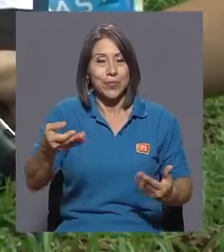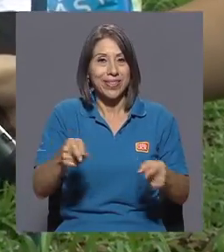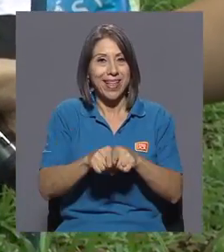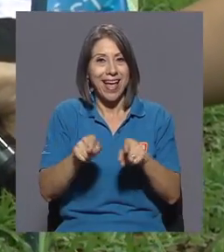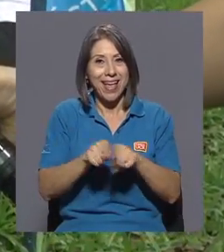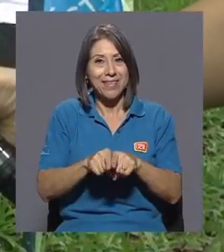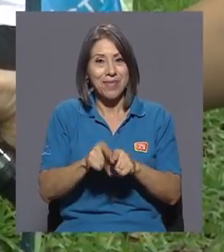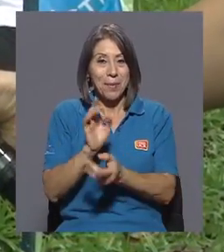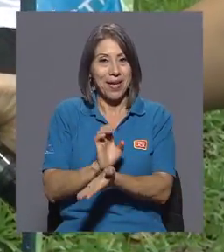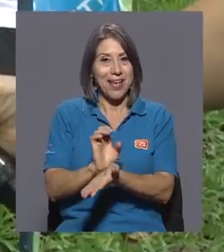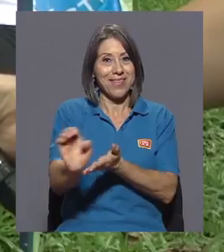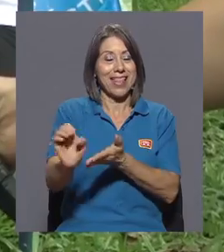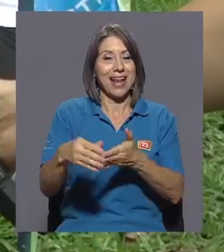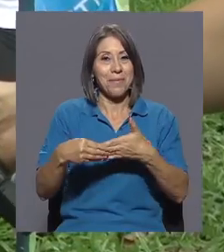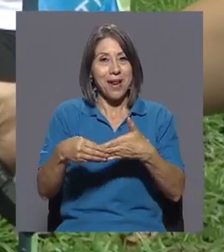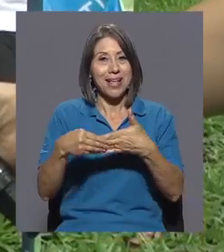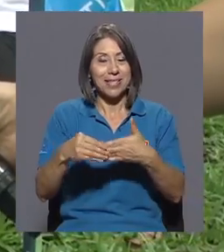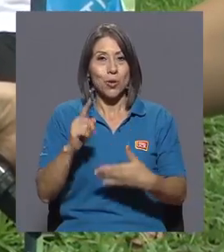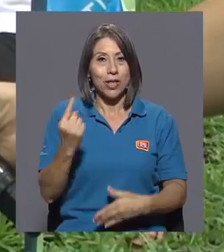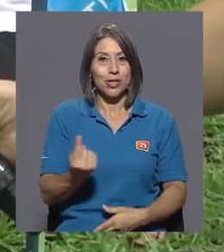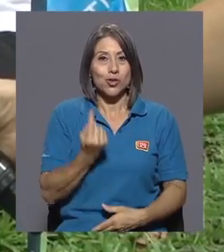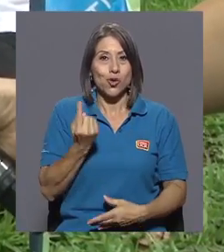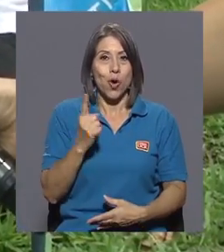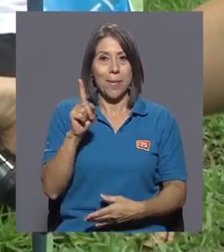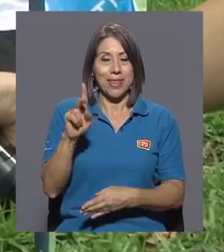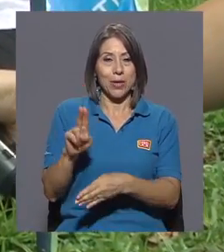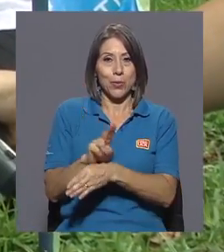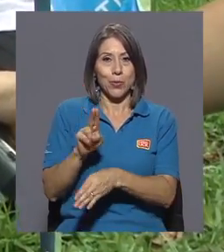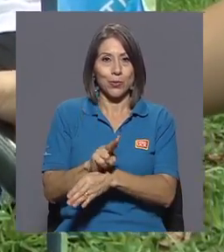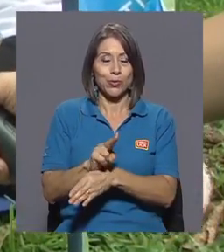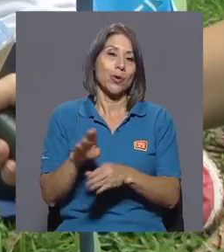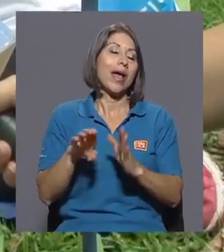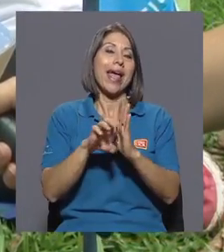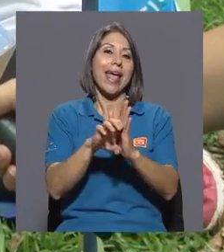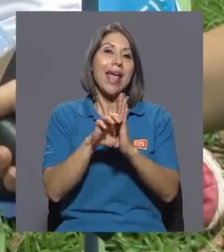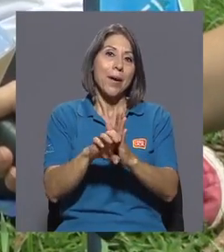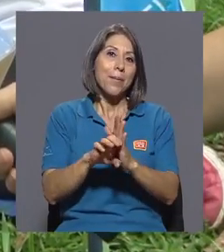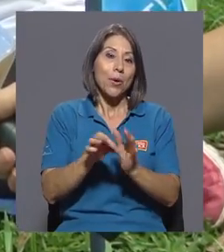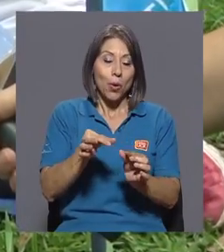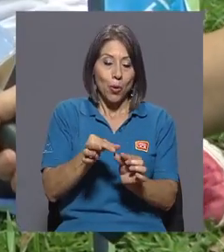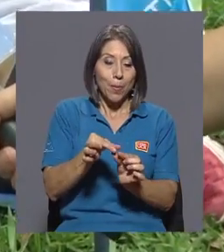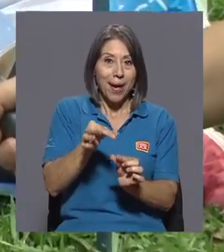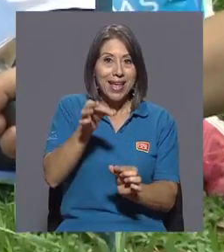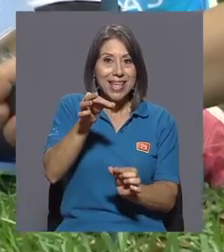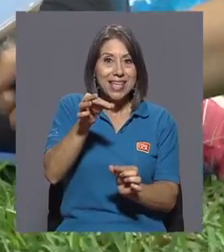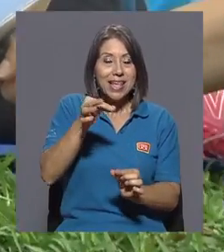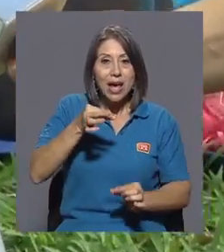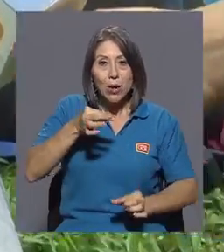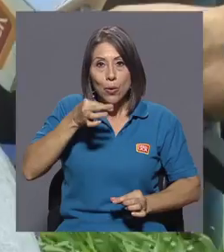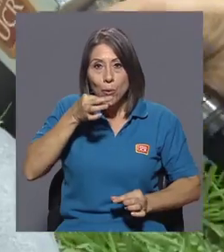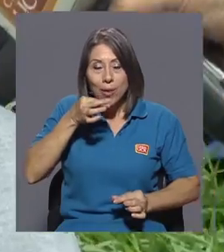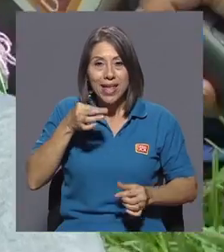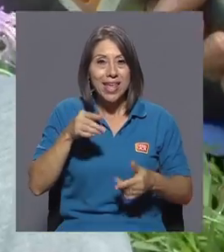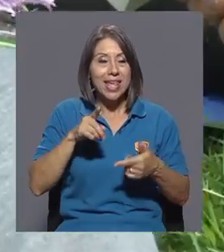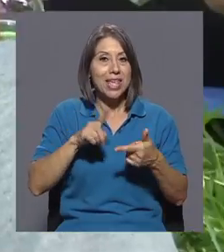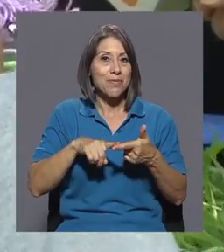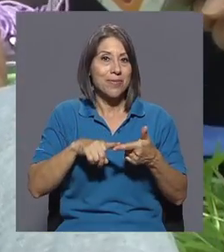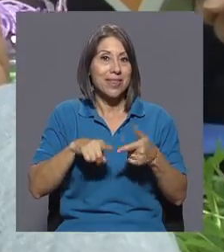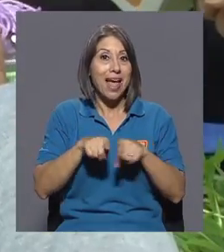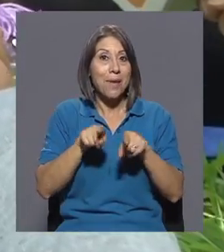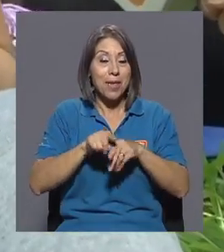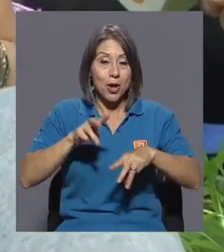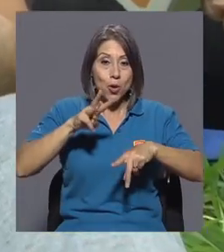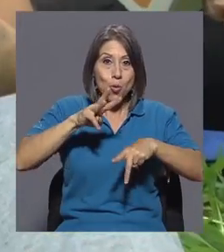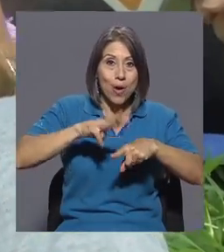para evitar el plástico de un solo uso. Entre ellos, la pajilla y un jueguito de cubierto